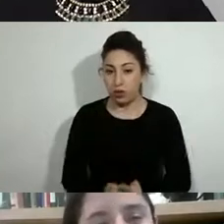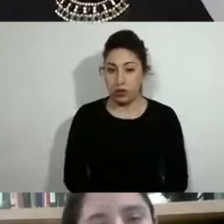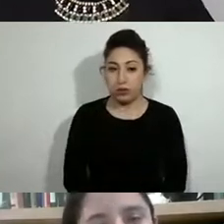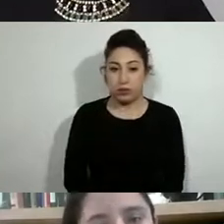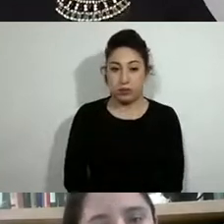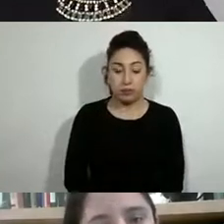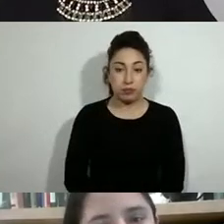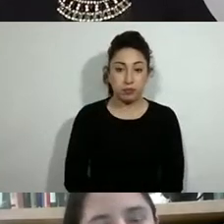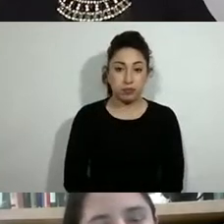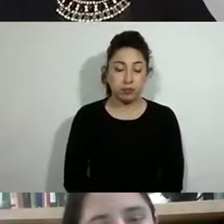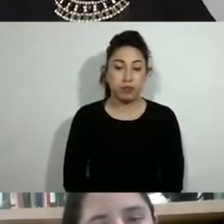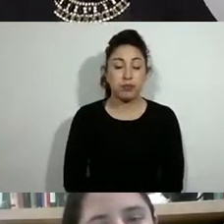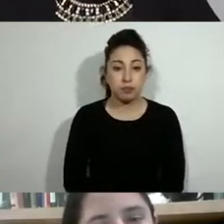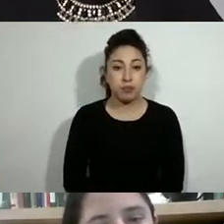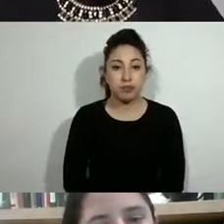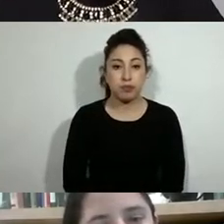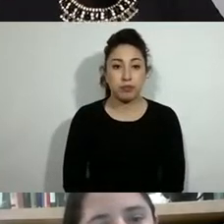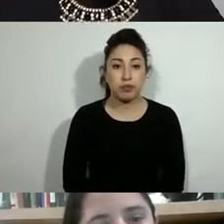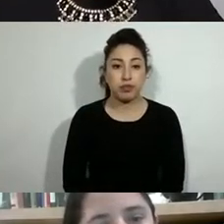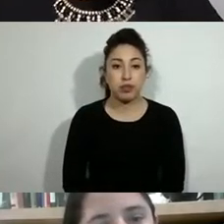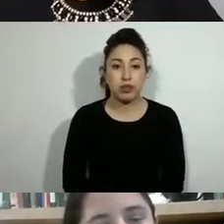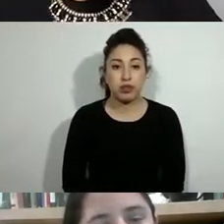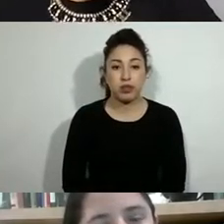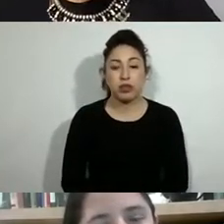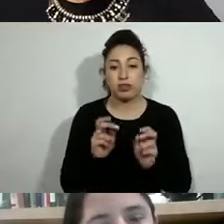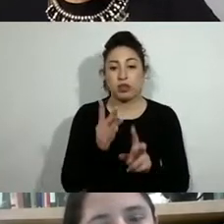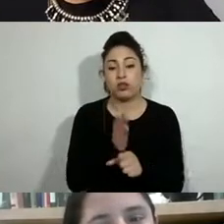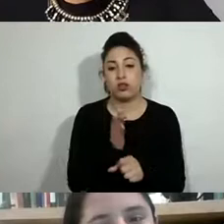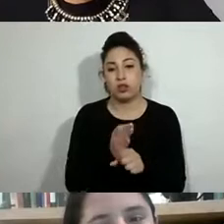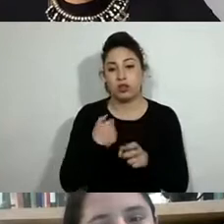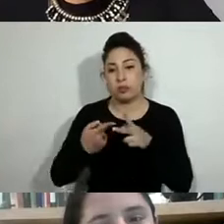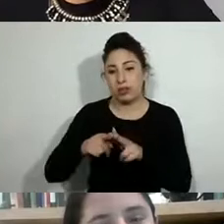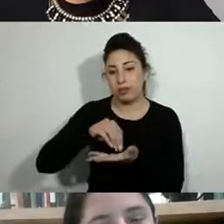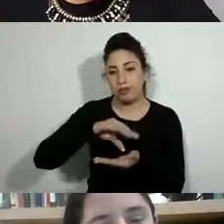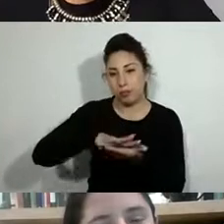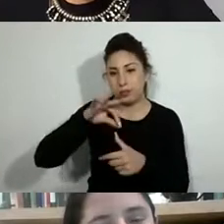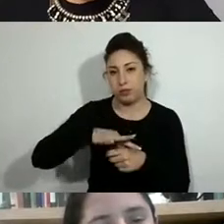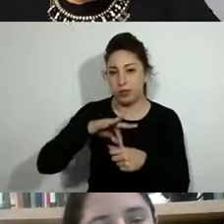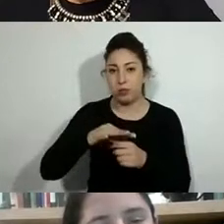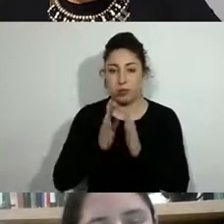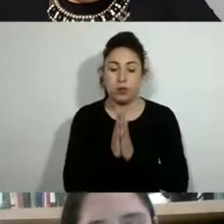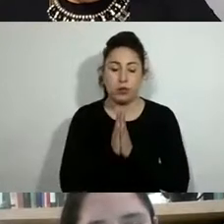Ok. Entonces, en ese caso, procederíamos a tomar la votación, diputada presidenta.